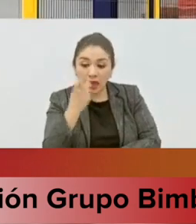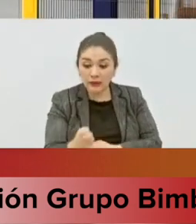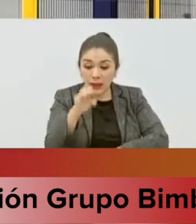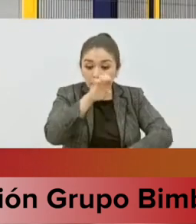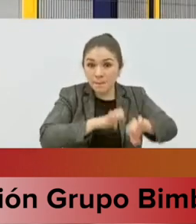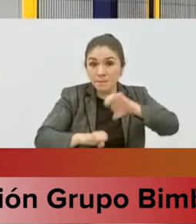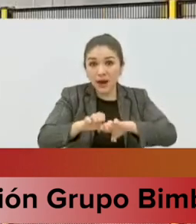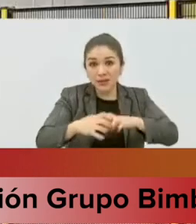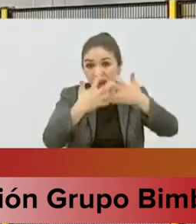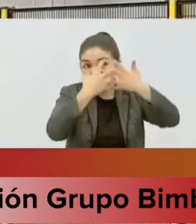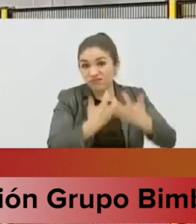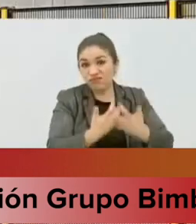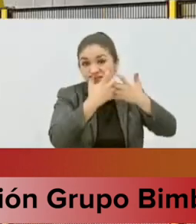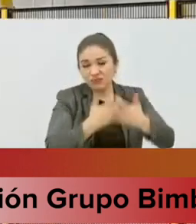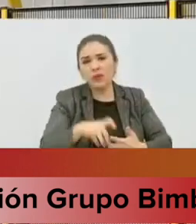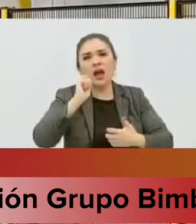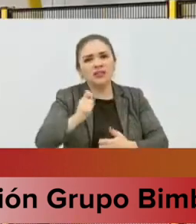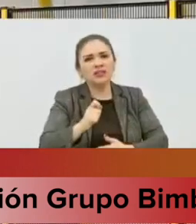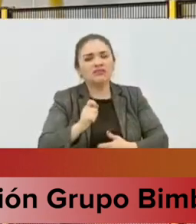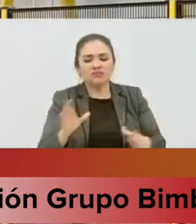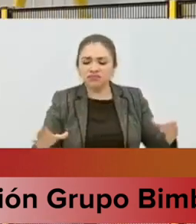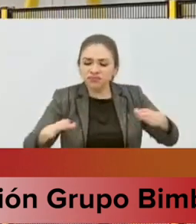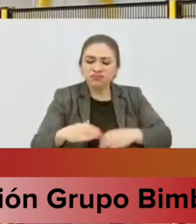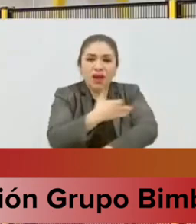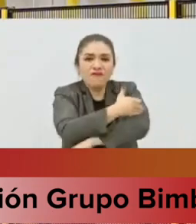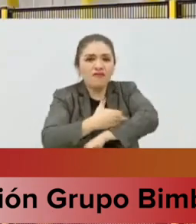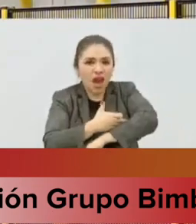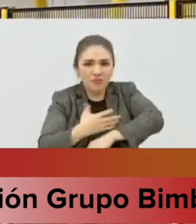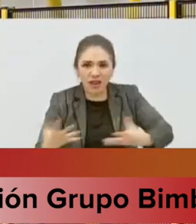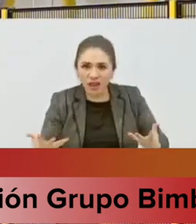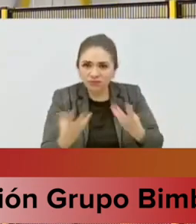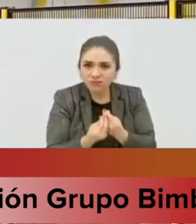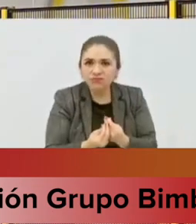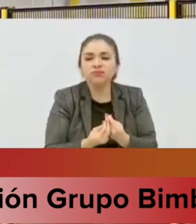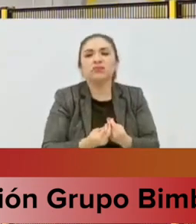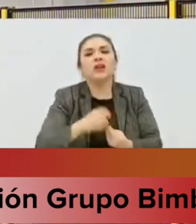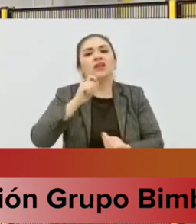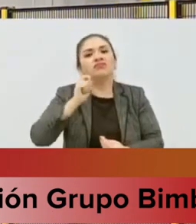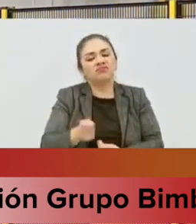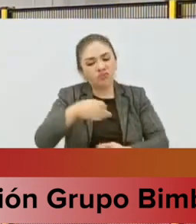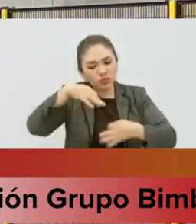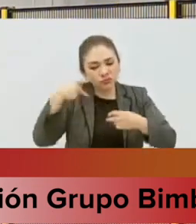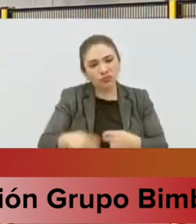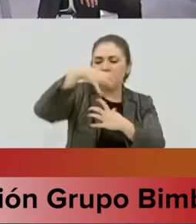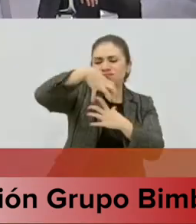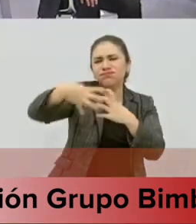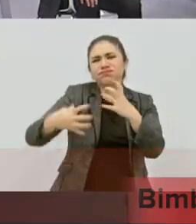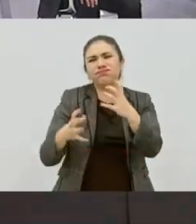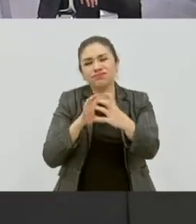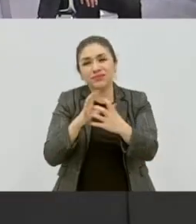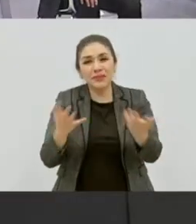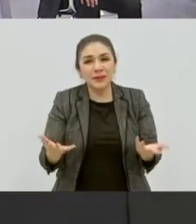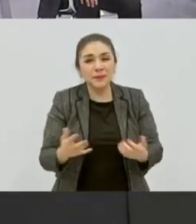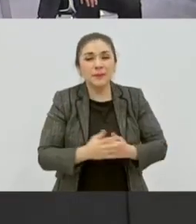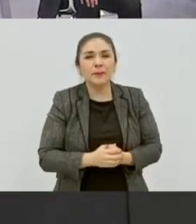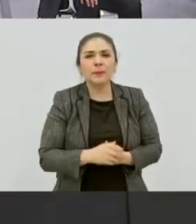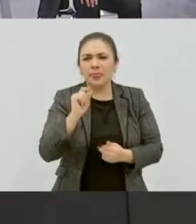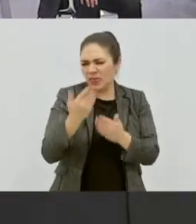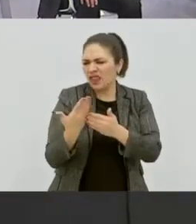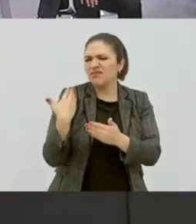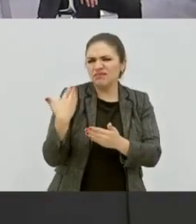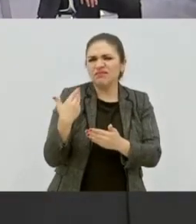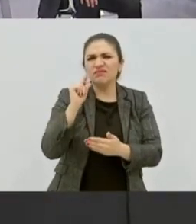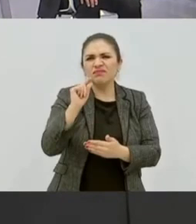empresa familiar, una empresa mexicana. Hace